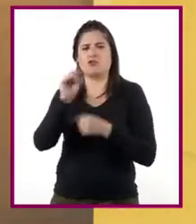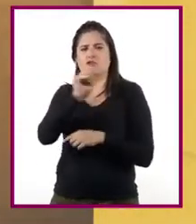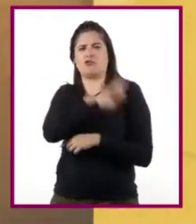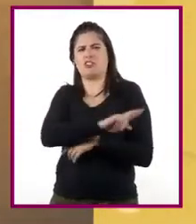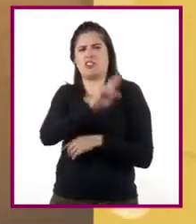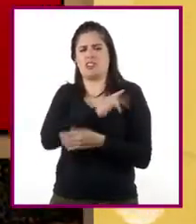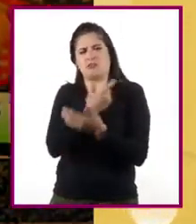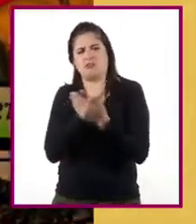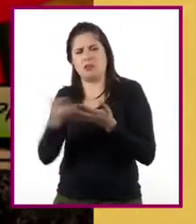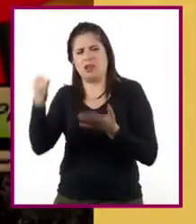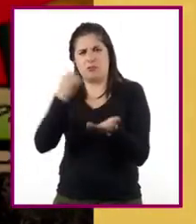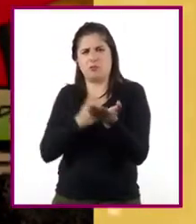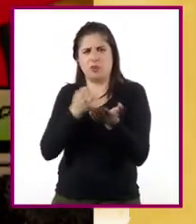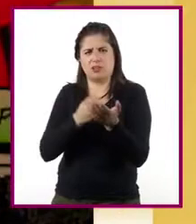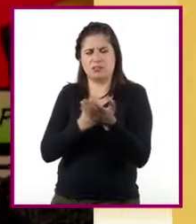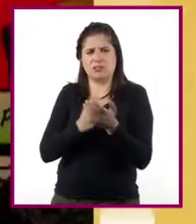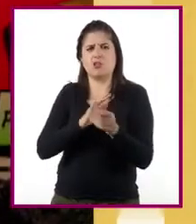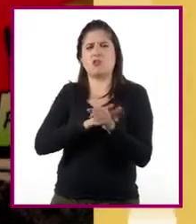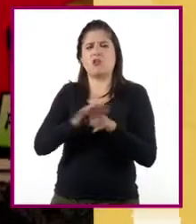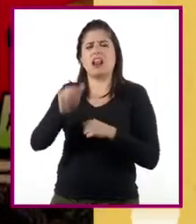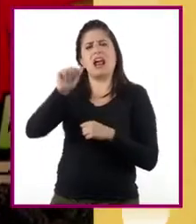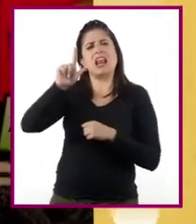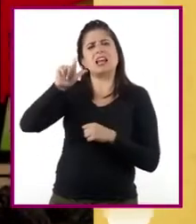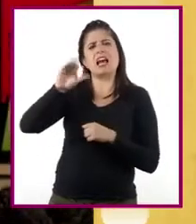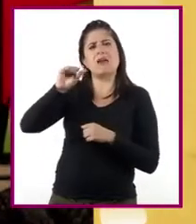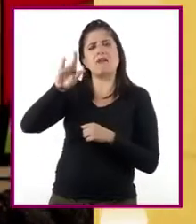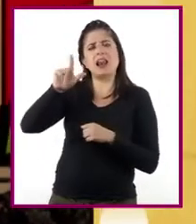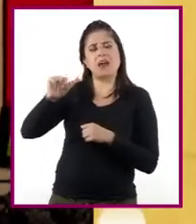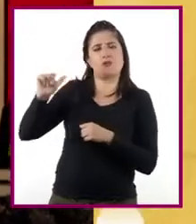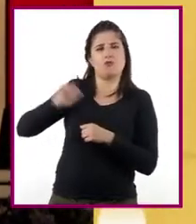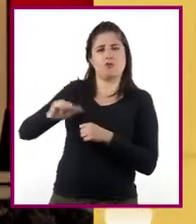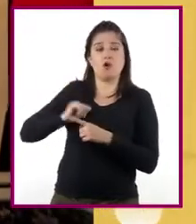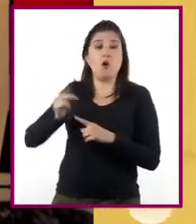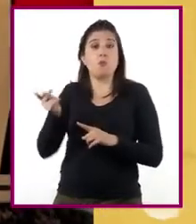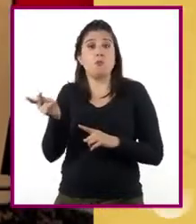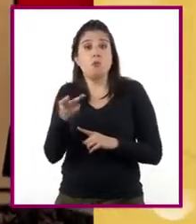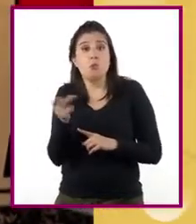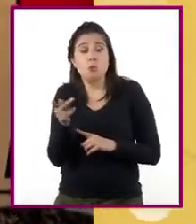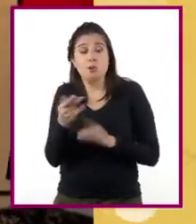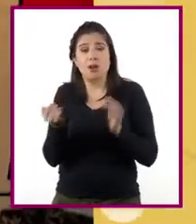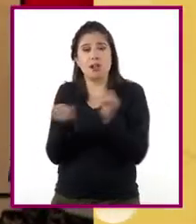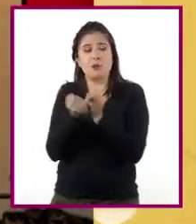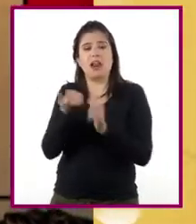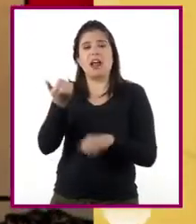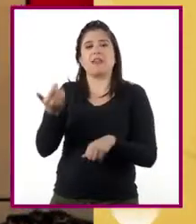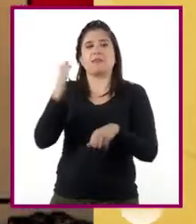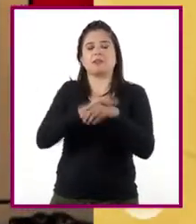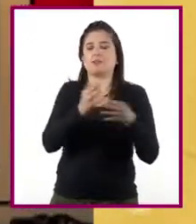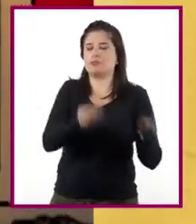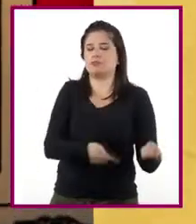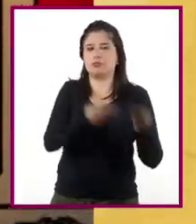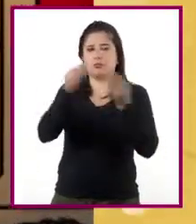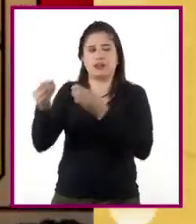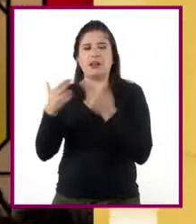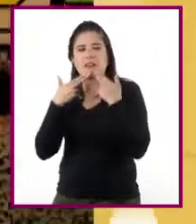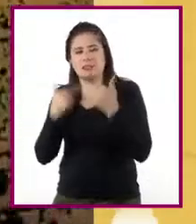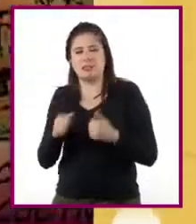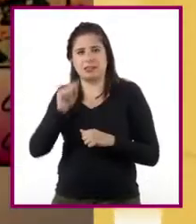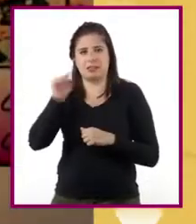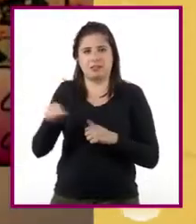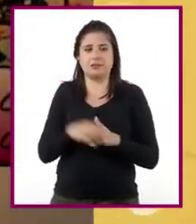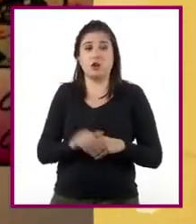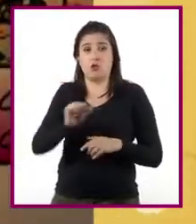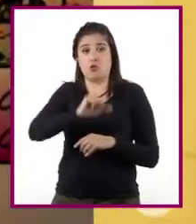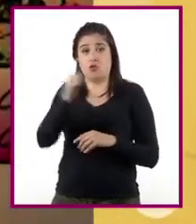particulares el cobro de impuestos como la alcabala y el del pulque, que pasaron a ser administrados por la Real Hacienda.